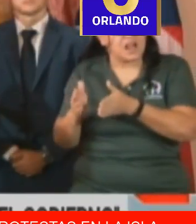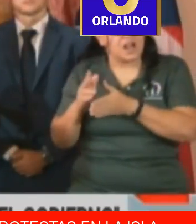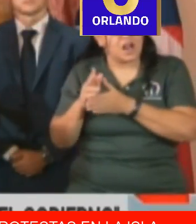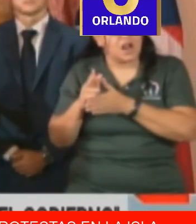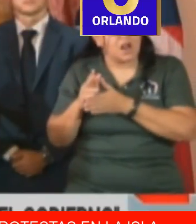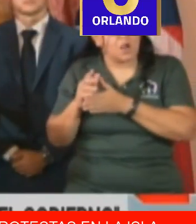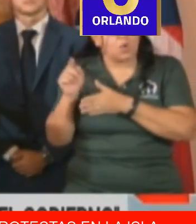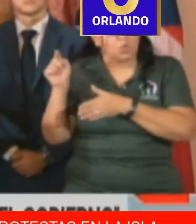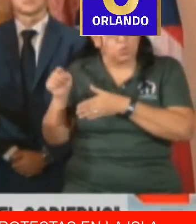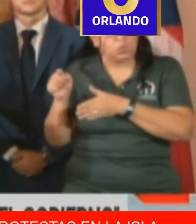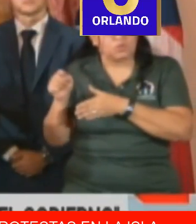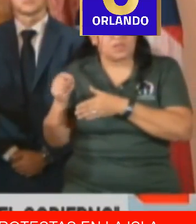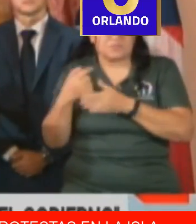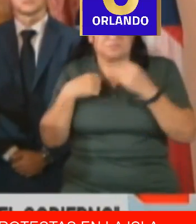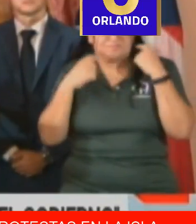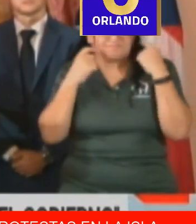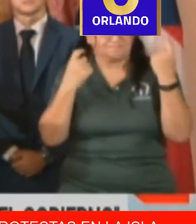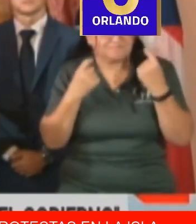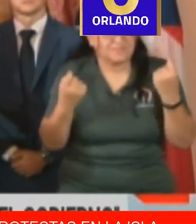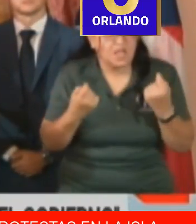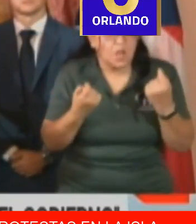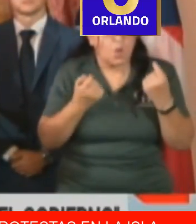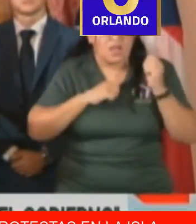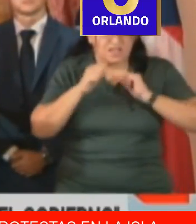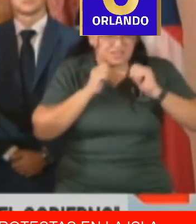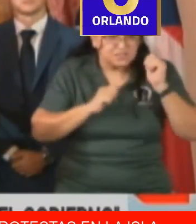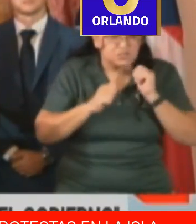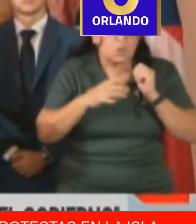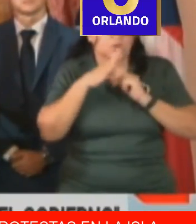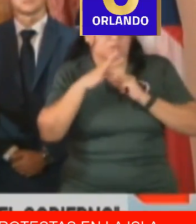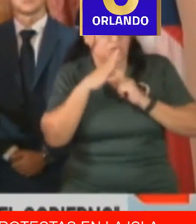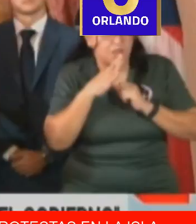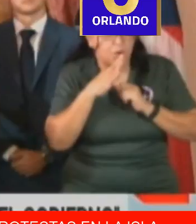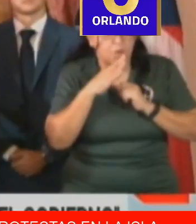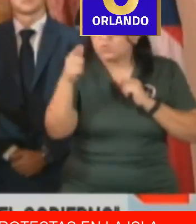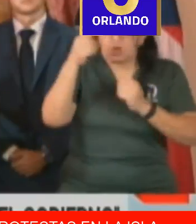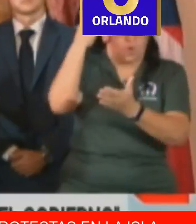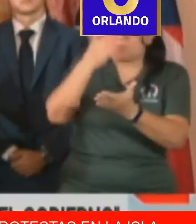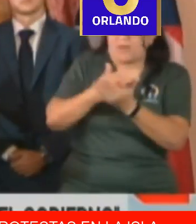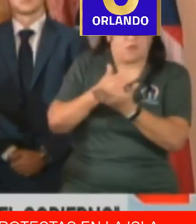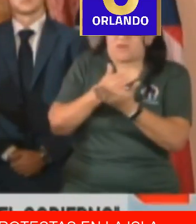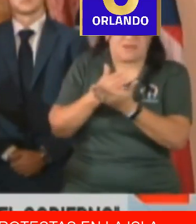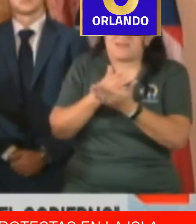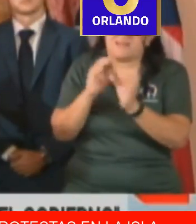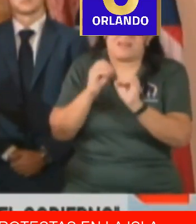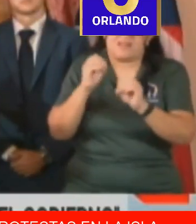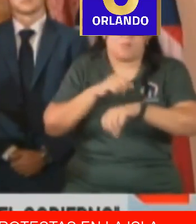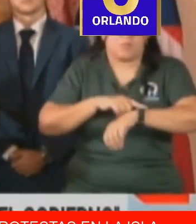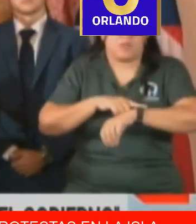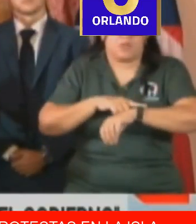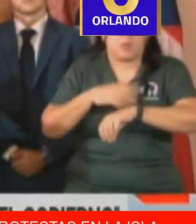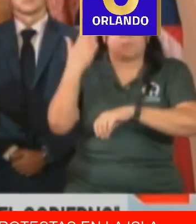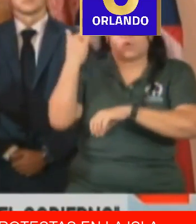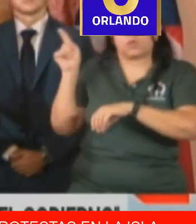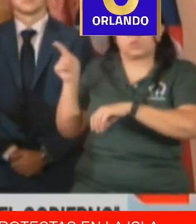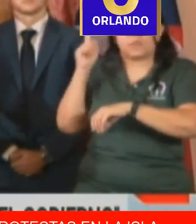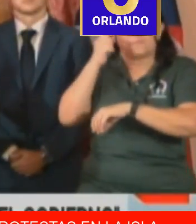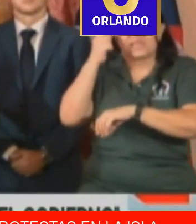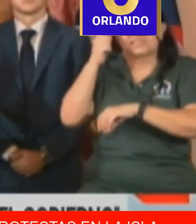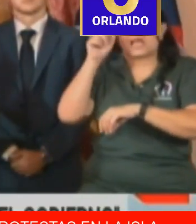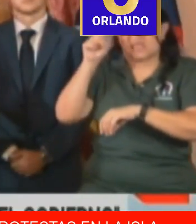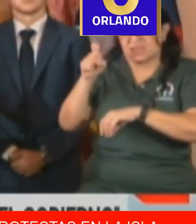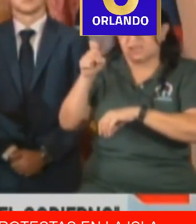pecó en acción con lo que dijo, sino en inacción, porque no lo detuvo en ningún momento, porque usted sí debe permanecer. Bueno, yo